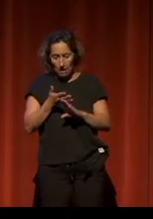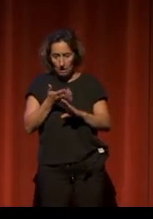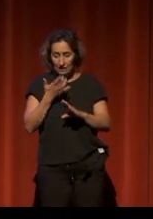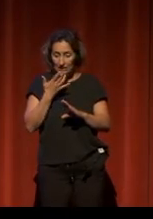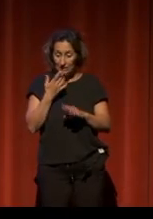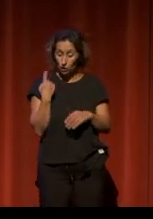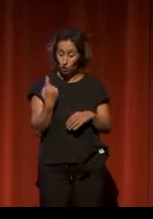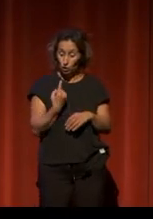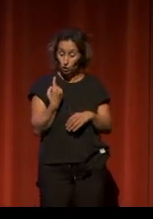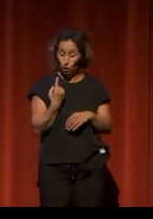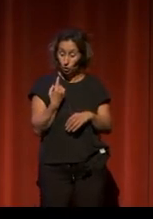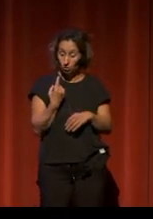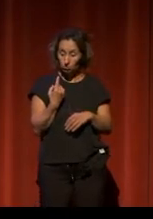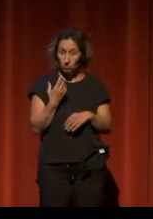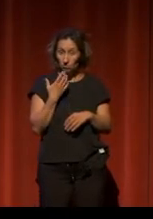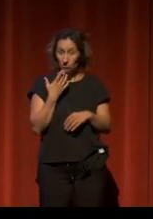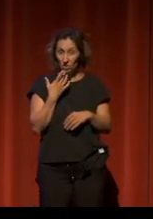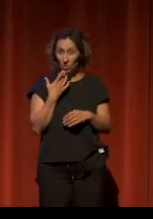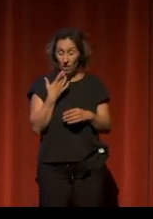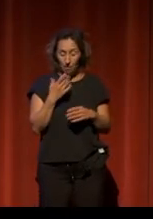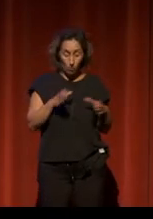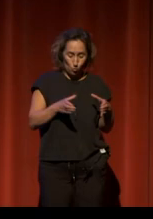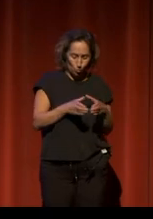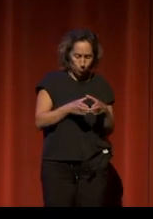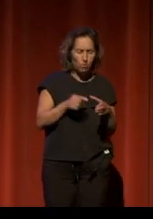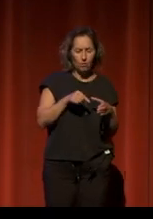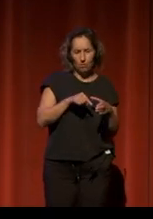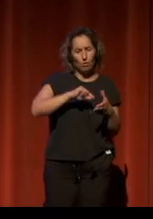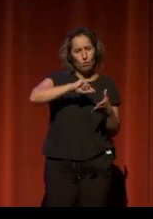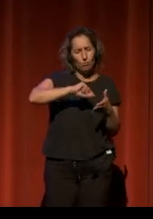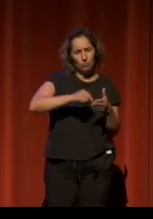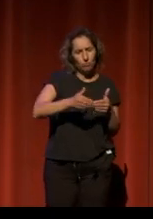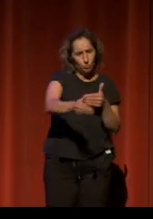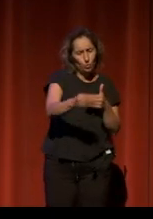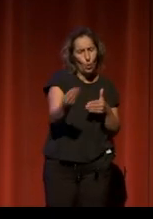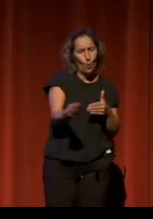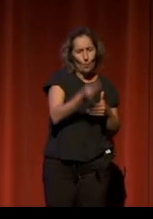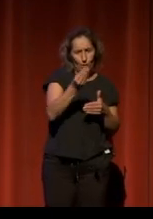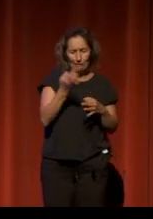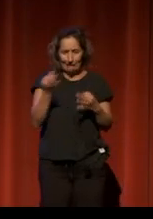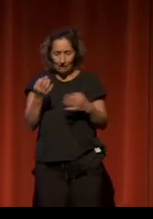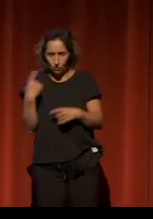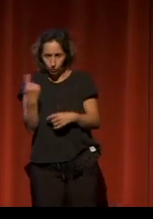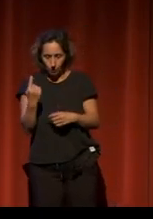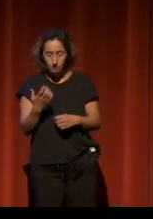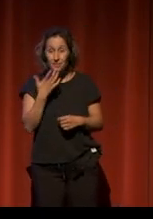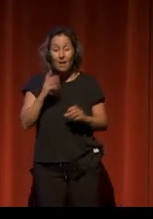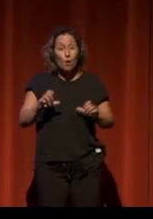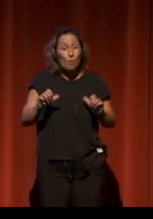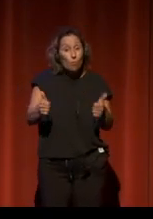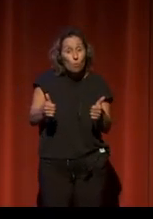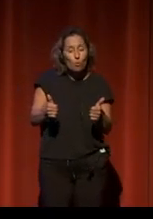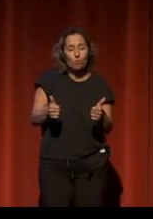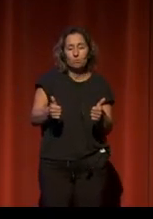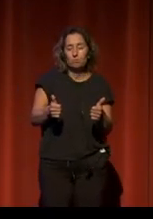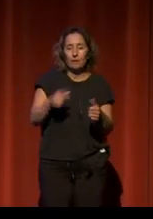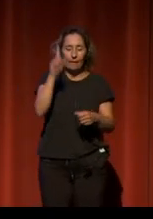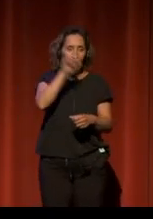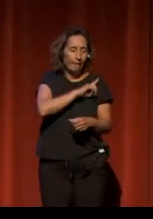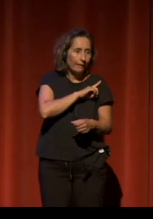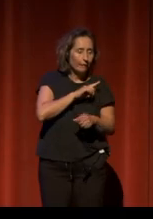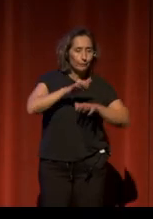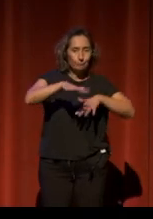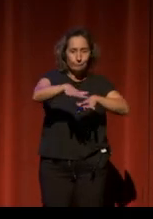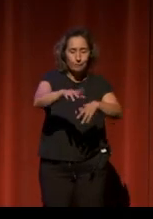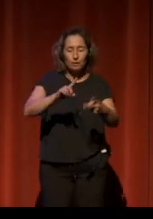solos no y ahí pues en fin inventamos las yo que sé las murallas las los ejércitos para la